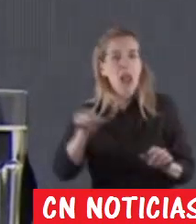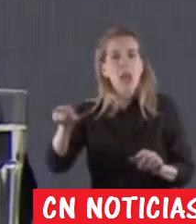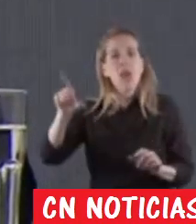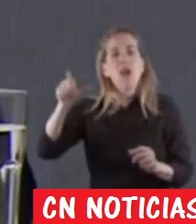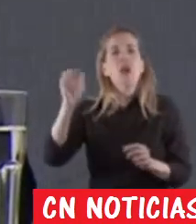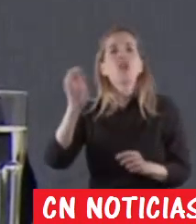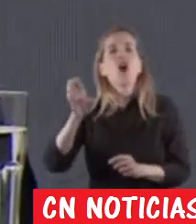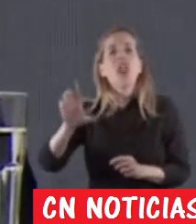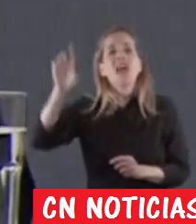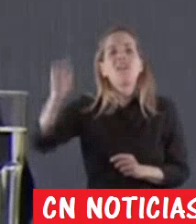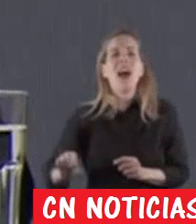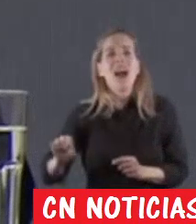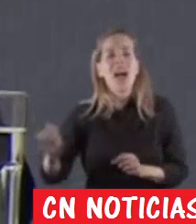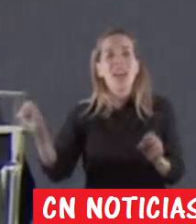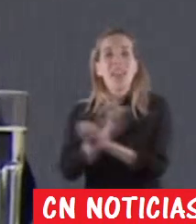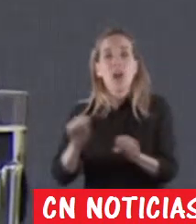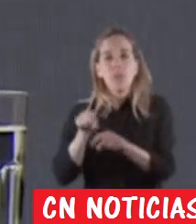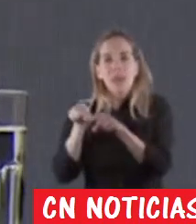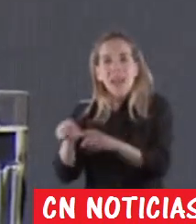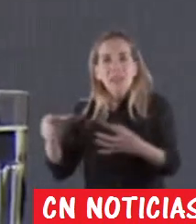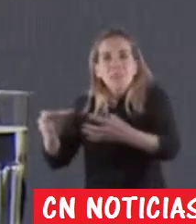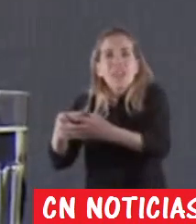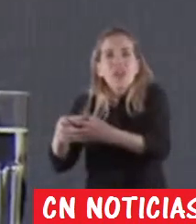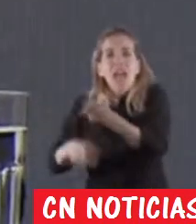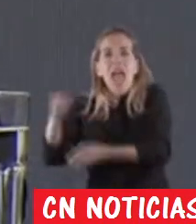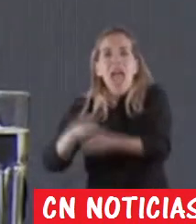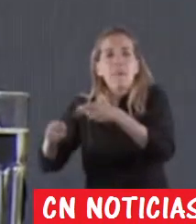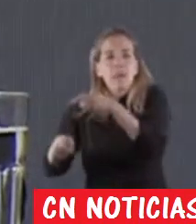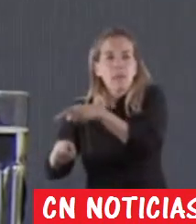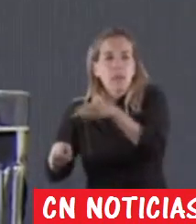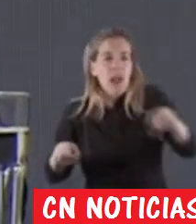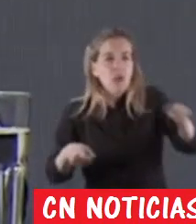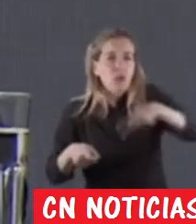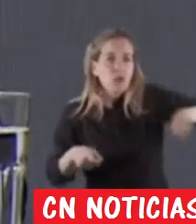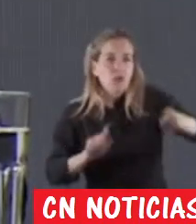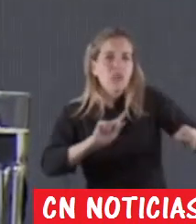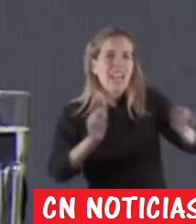otro. Esos especuladores no nos pueden hacer cambiar el rumbo a nosotros.